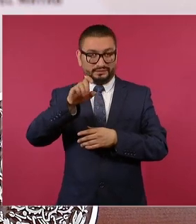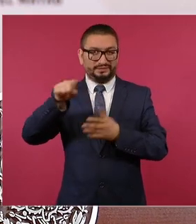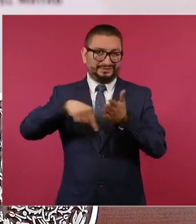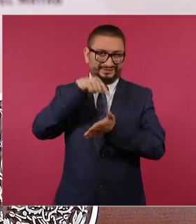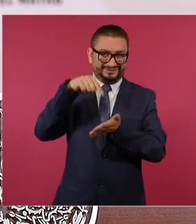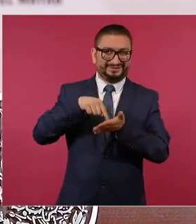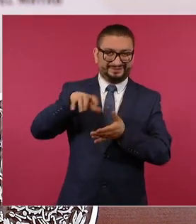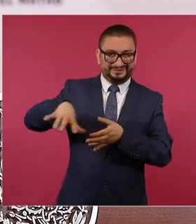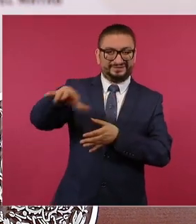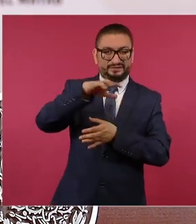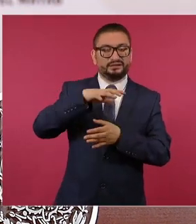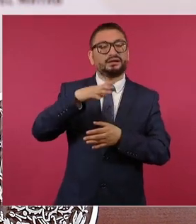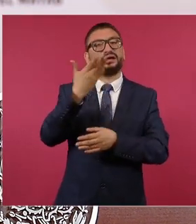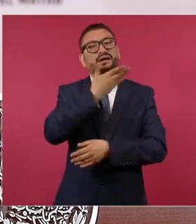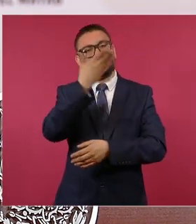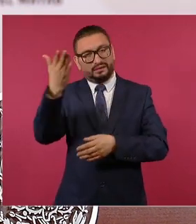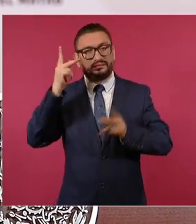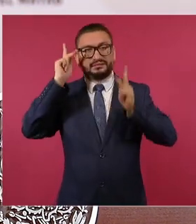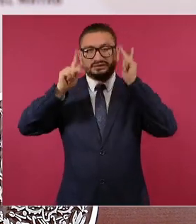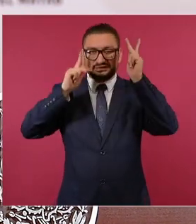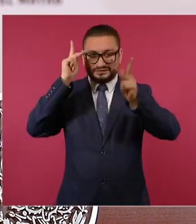a nuestro compañero